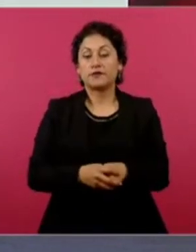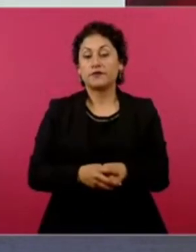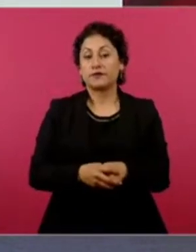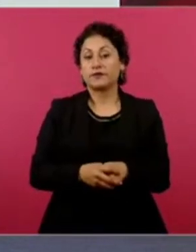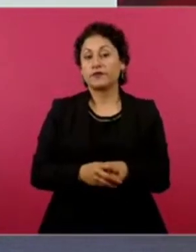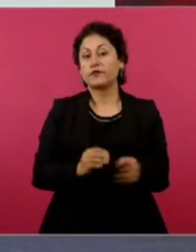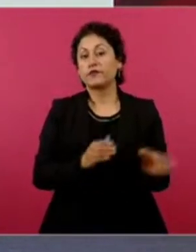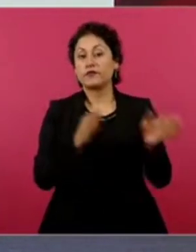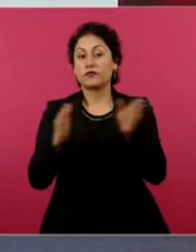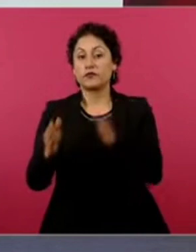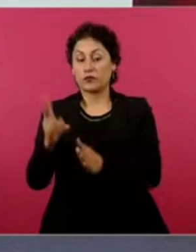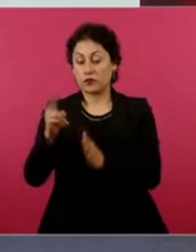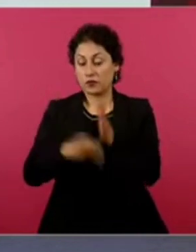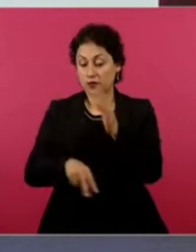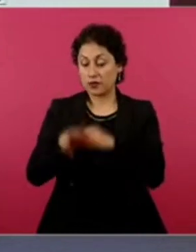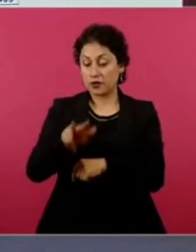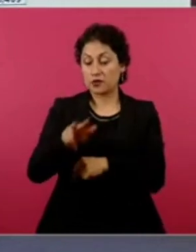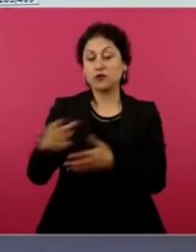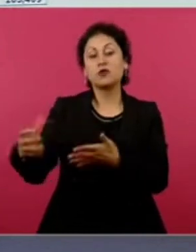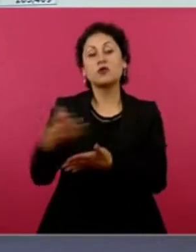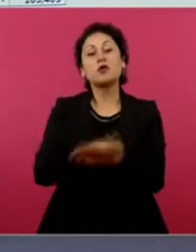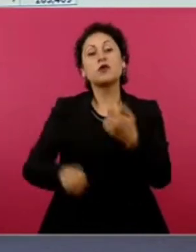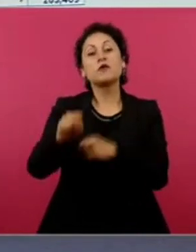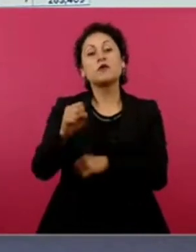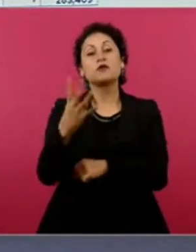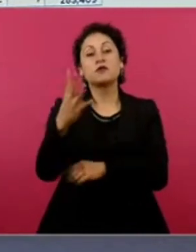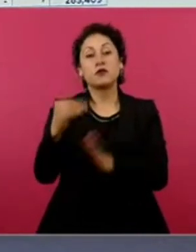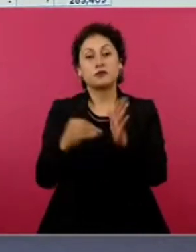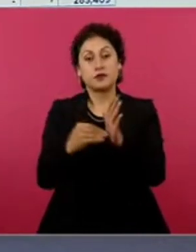24 millones en el 18.